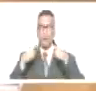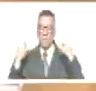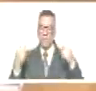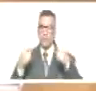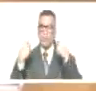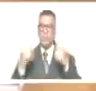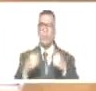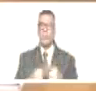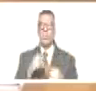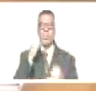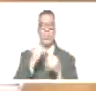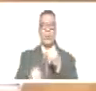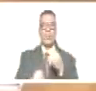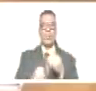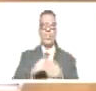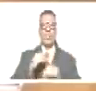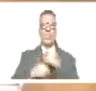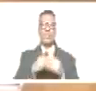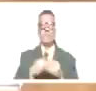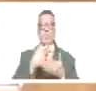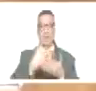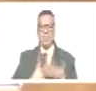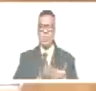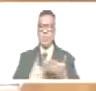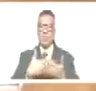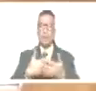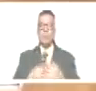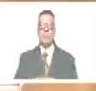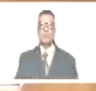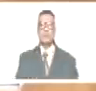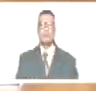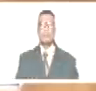terminan haciendo propuestas.